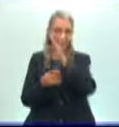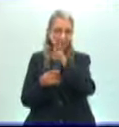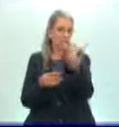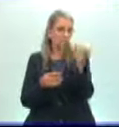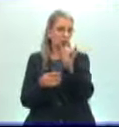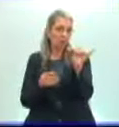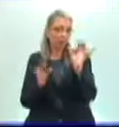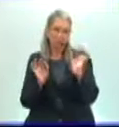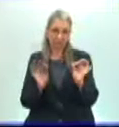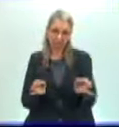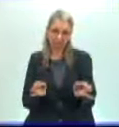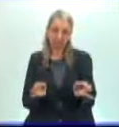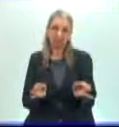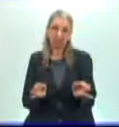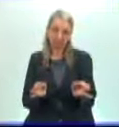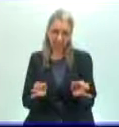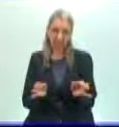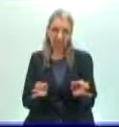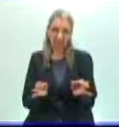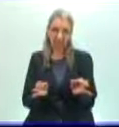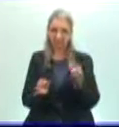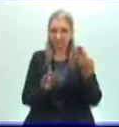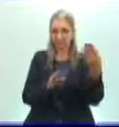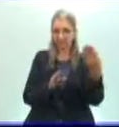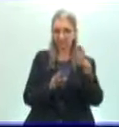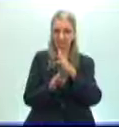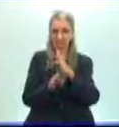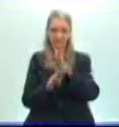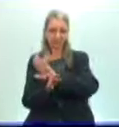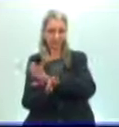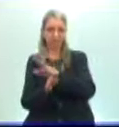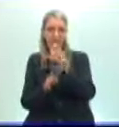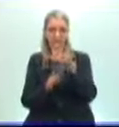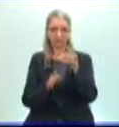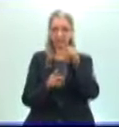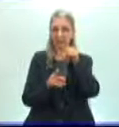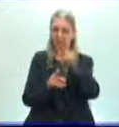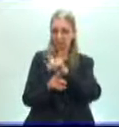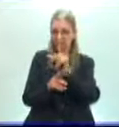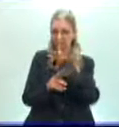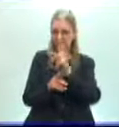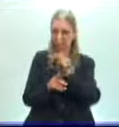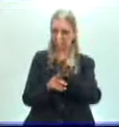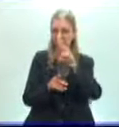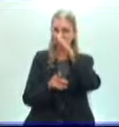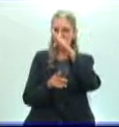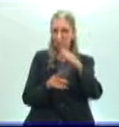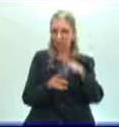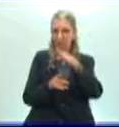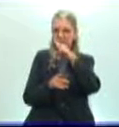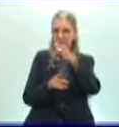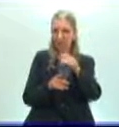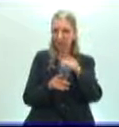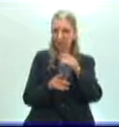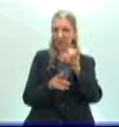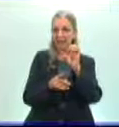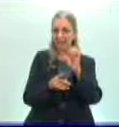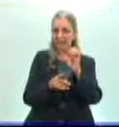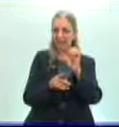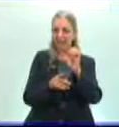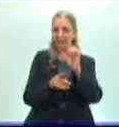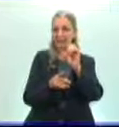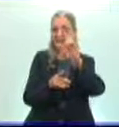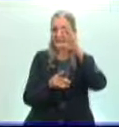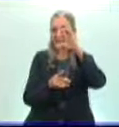lo siguiente. Por datos sabemos que CE es perpendicular, ¿no? Es una altura de ese triángulo, el triángulo BCD, y por lo tanto